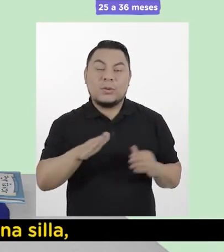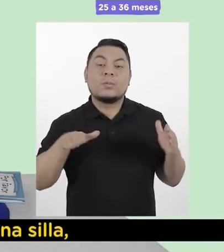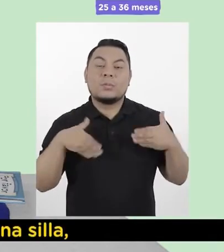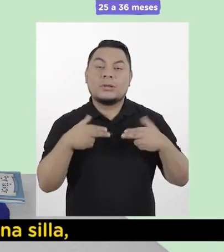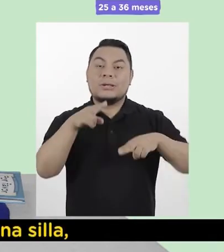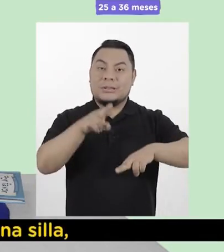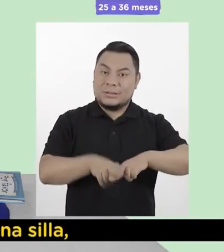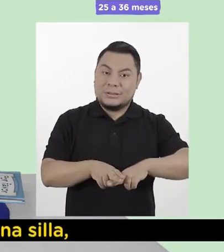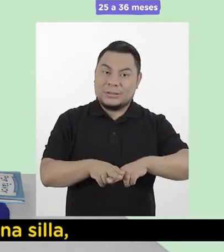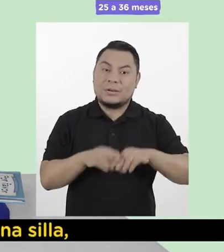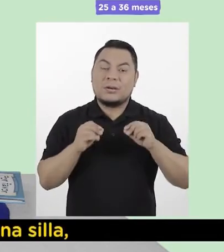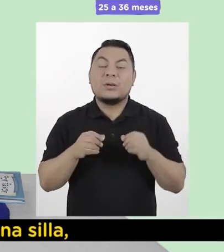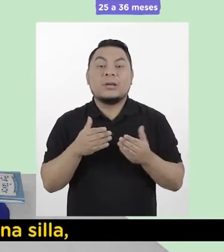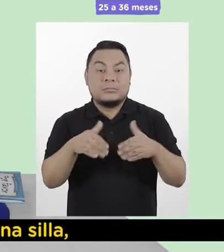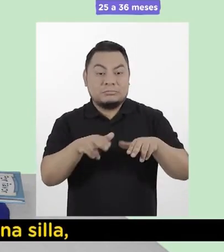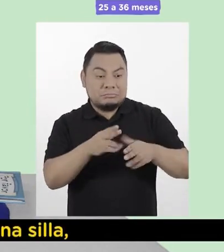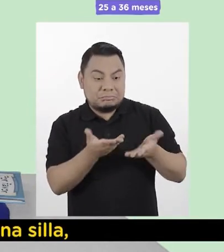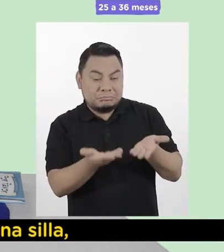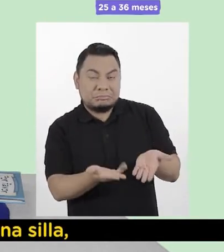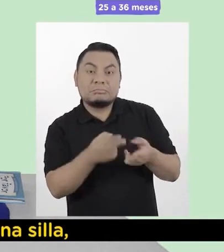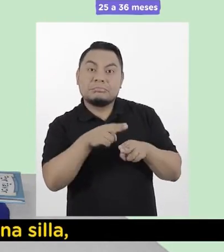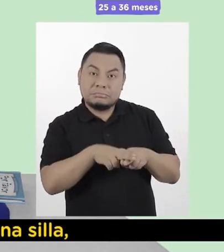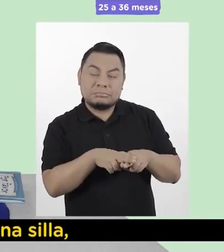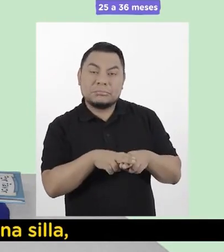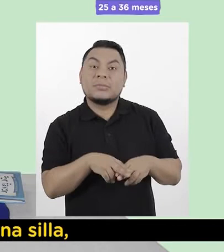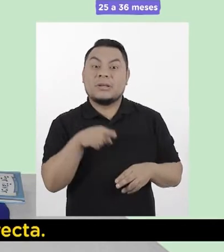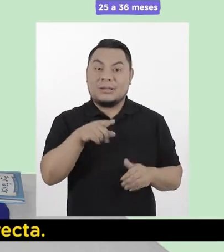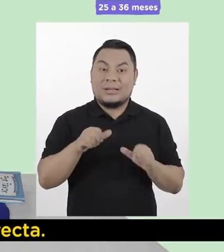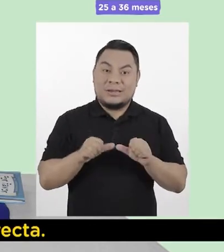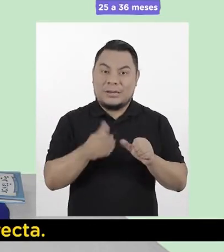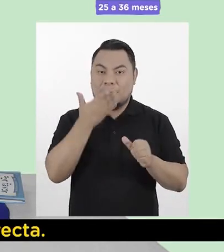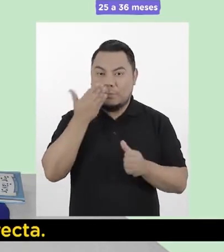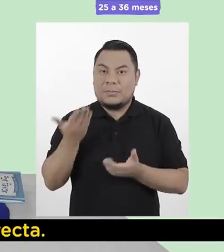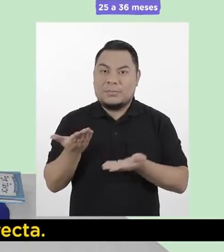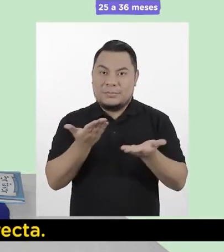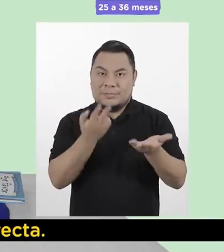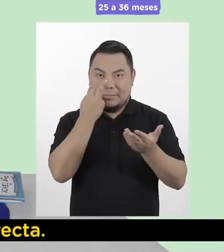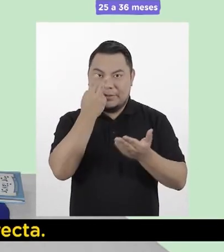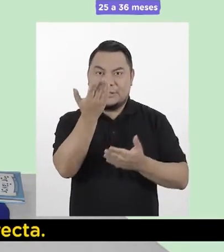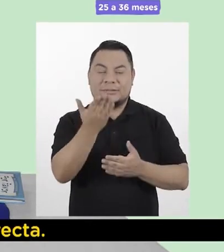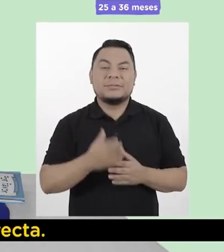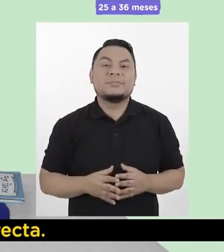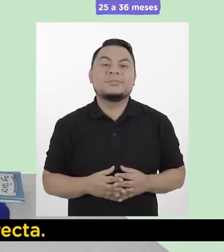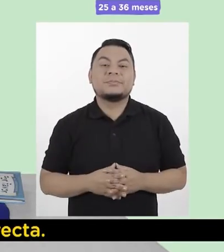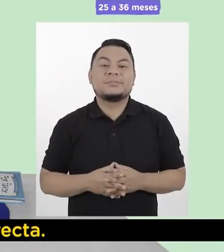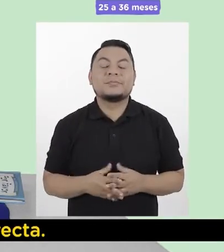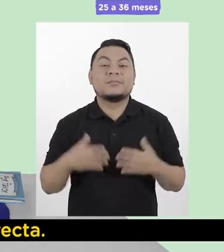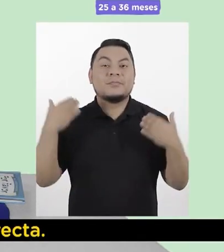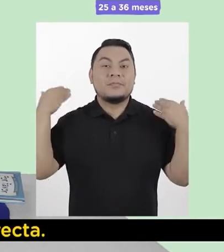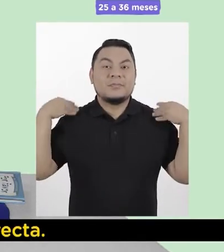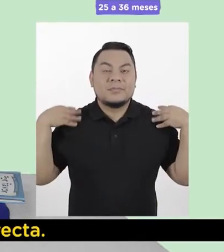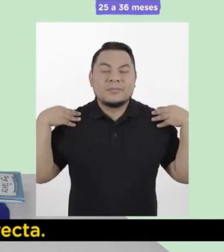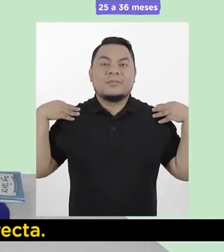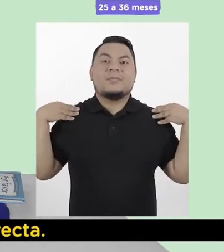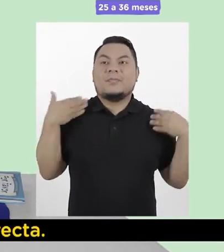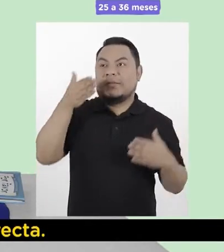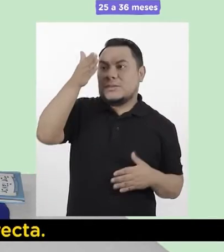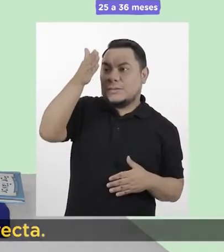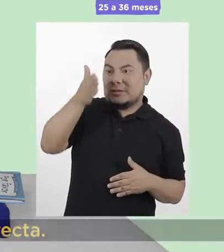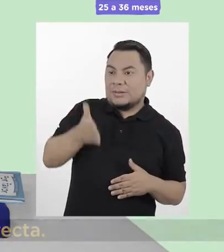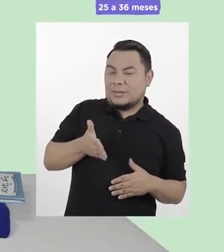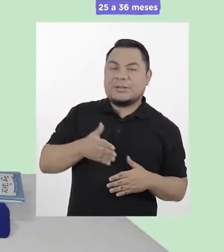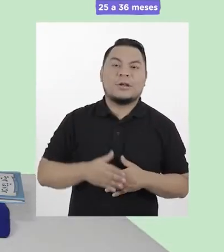niño pueden permanecer sentados en una silla. De esta manera, con la espalda